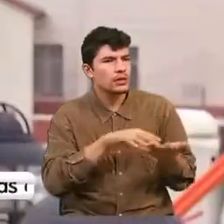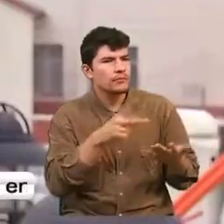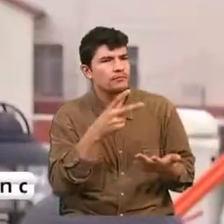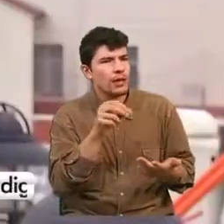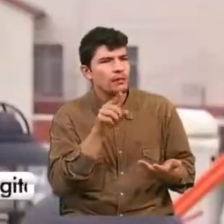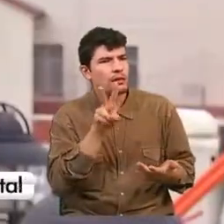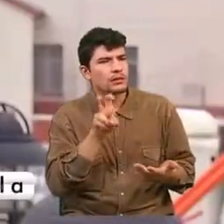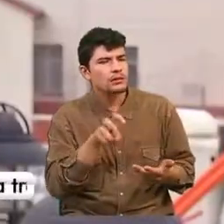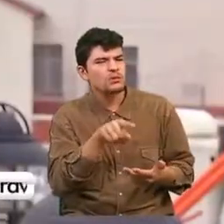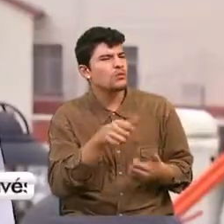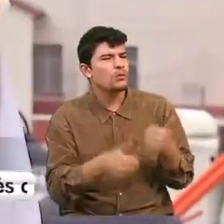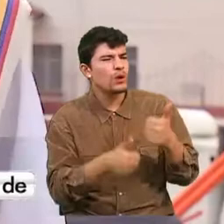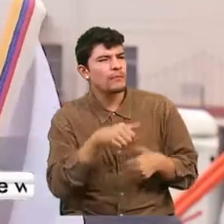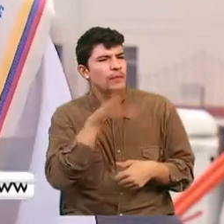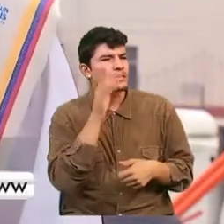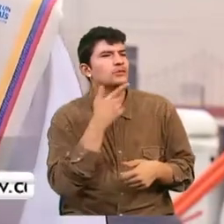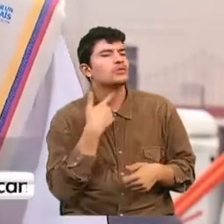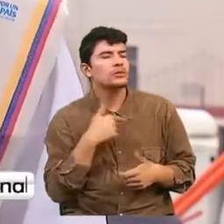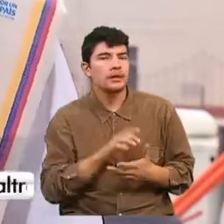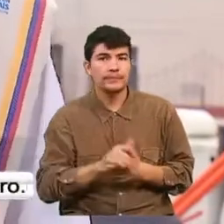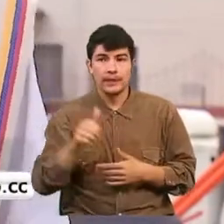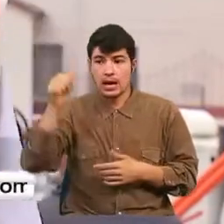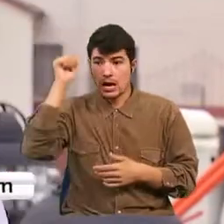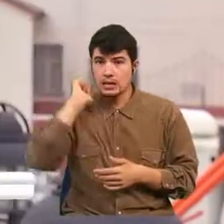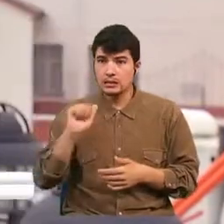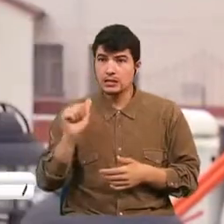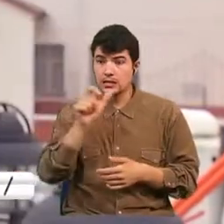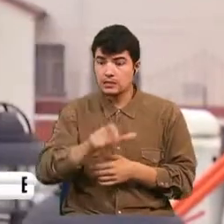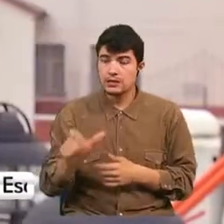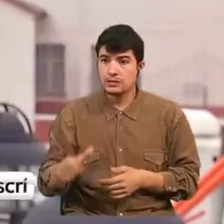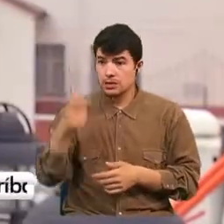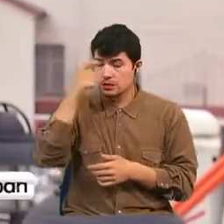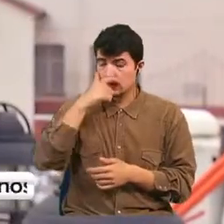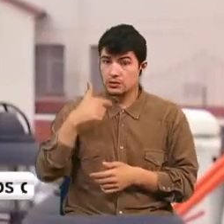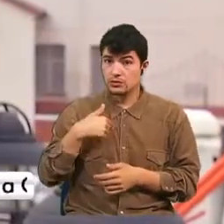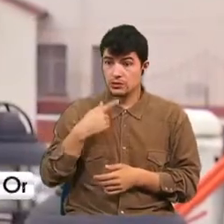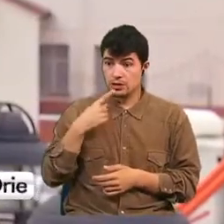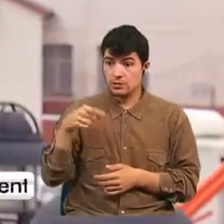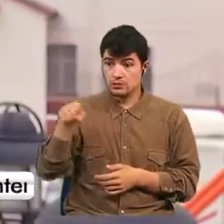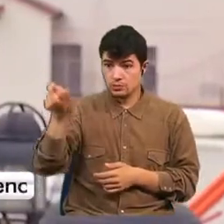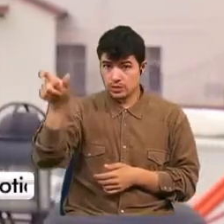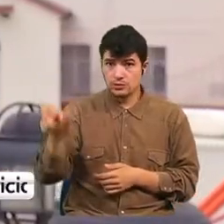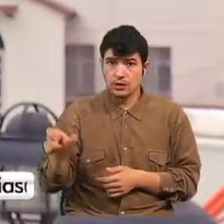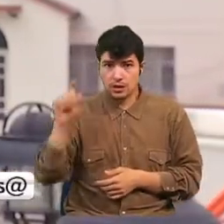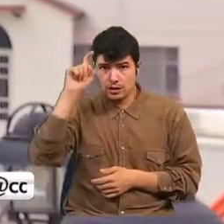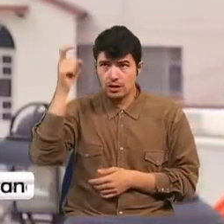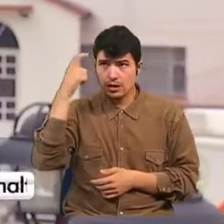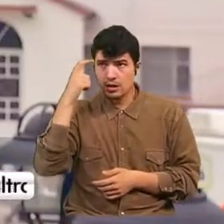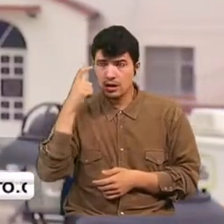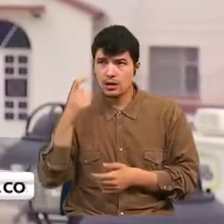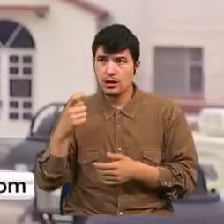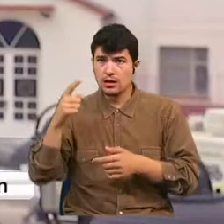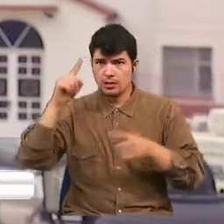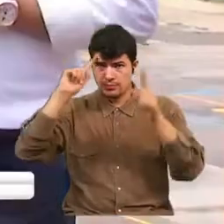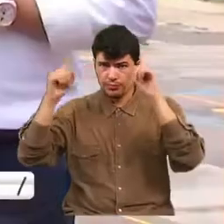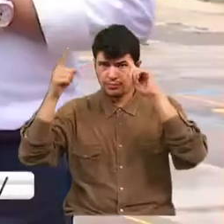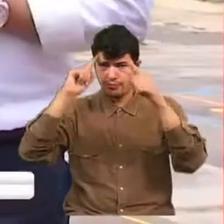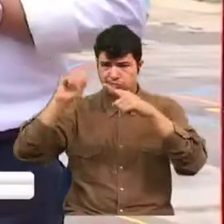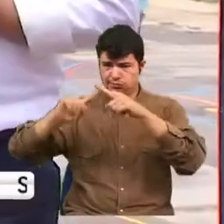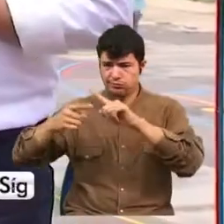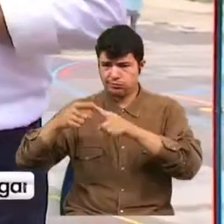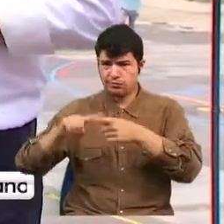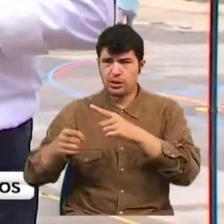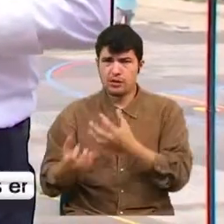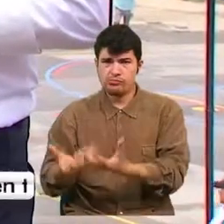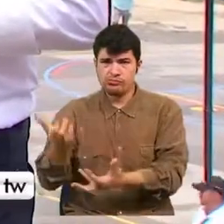Ayer la gente en mi municipio ha tomado muy en serio, le decía al señor gobernador, lo de los fogones de mis nonos. Entonces ellos